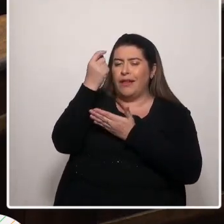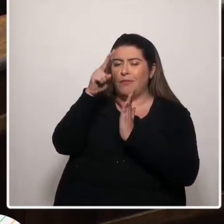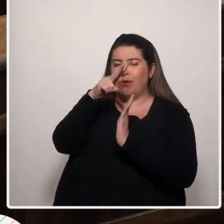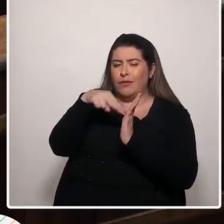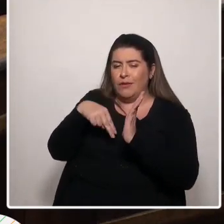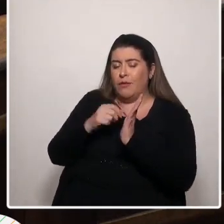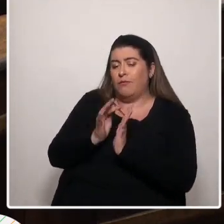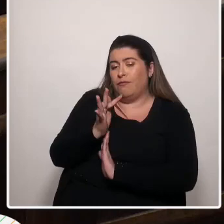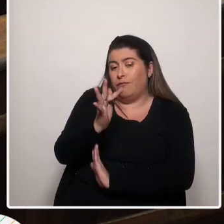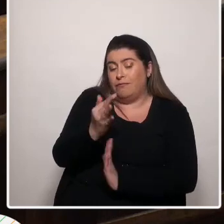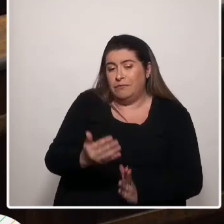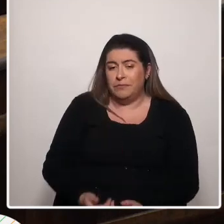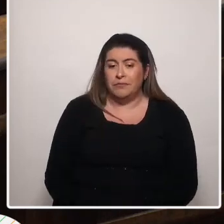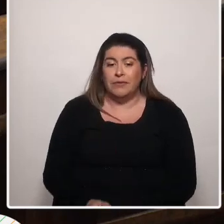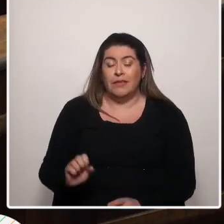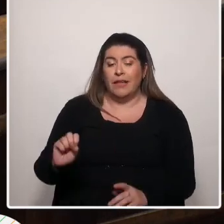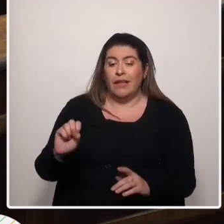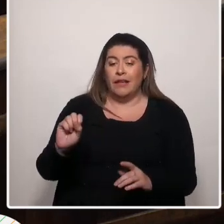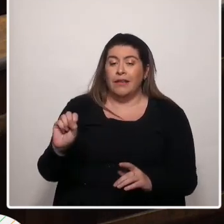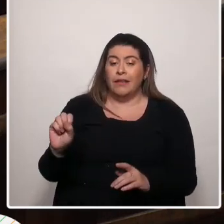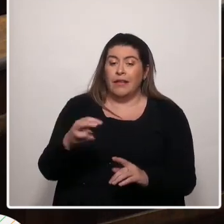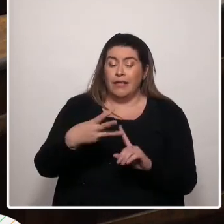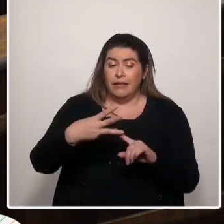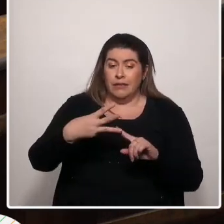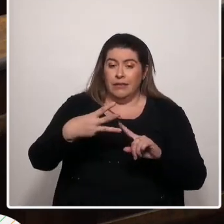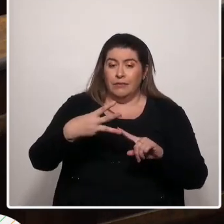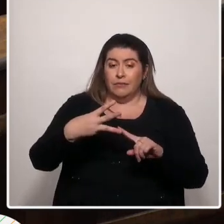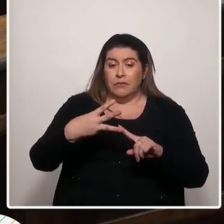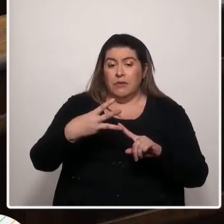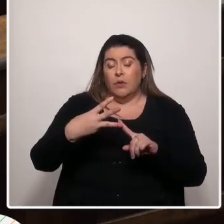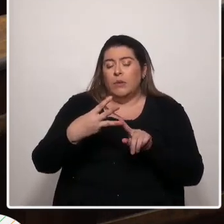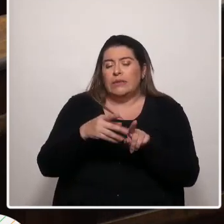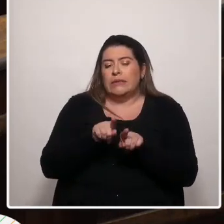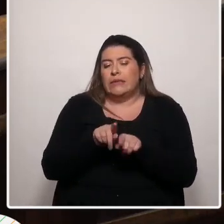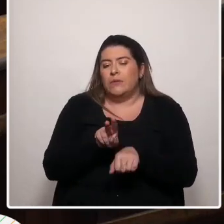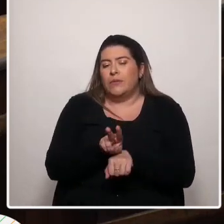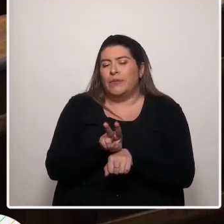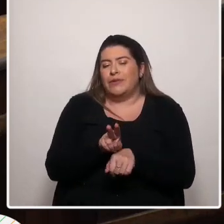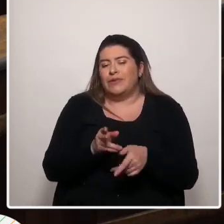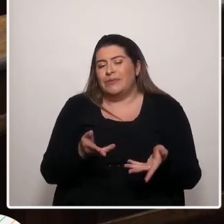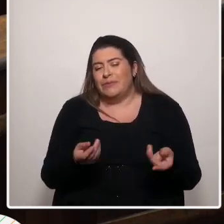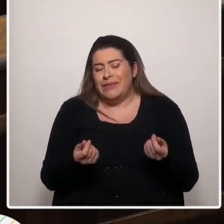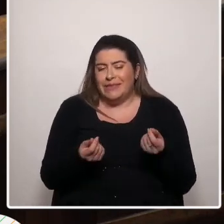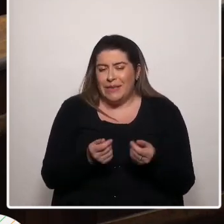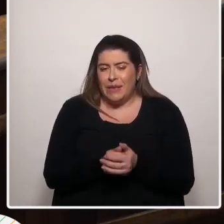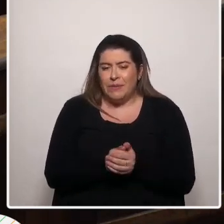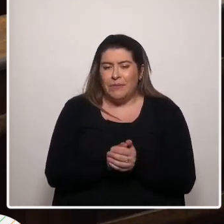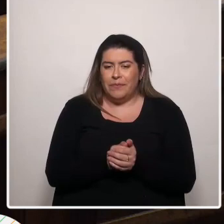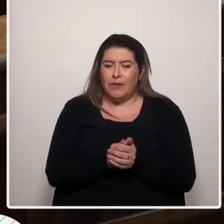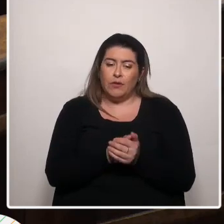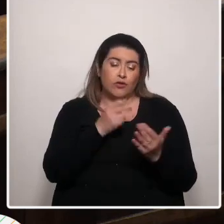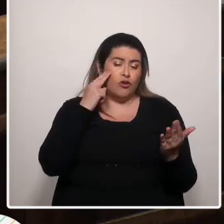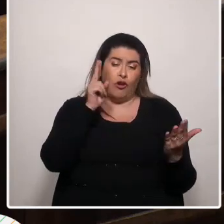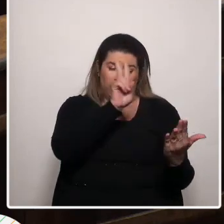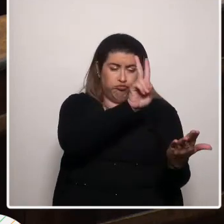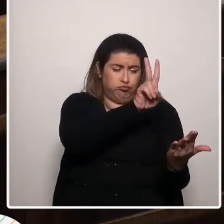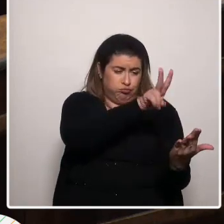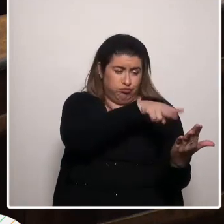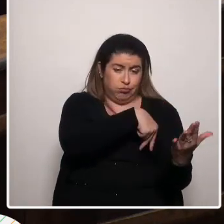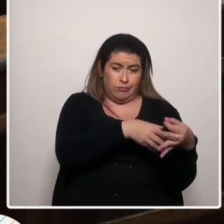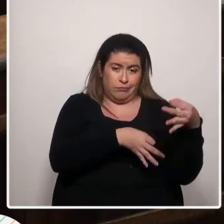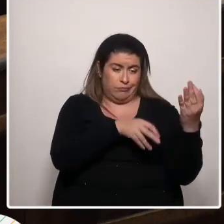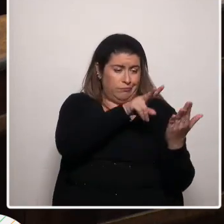futuro. Y lo tercero, algo que es un poco académico, uno siempre cuando mira el texto de,